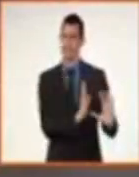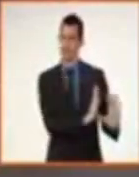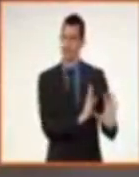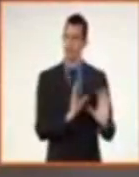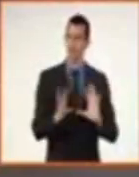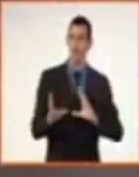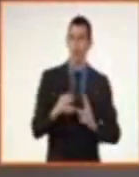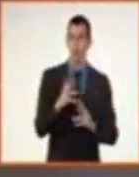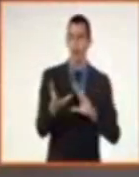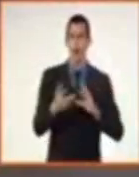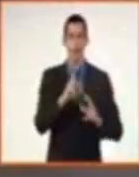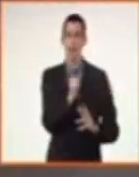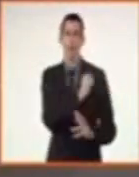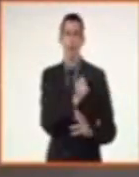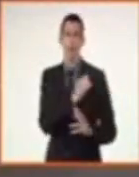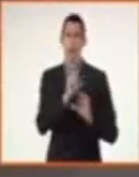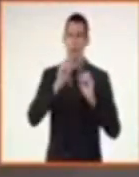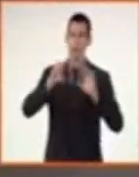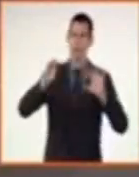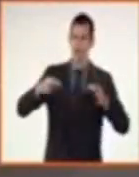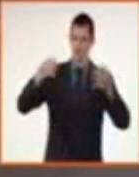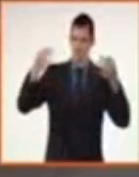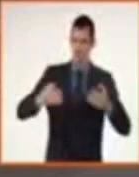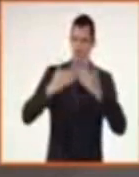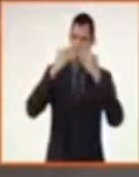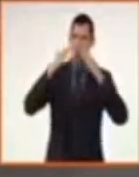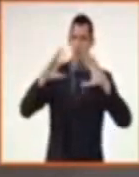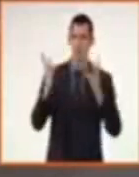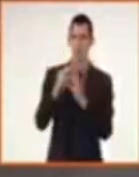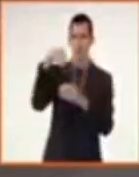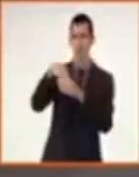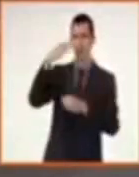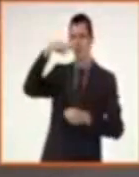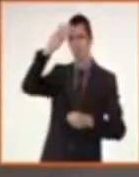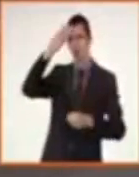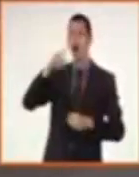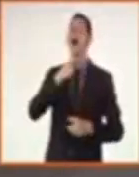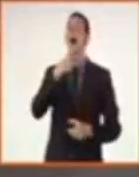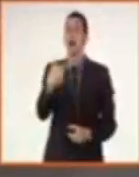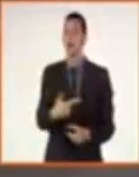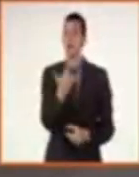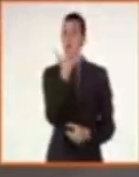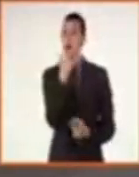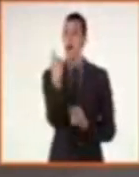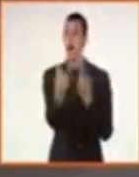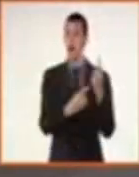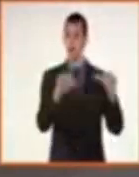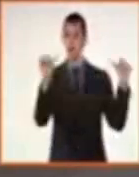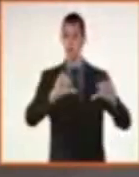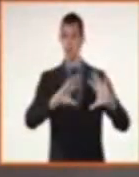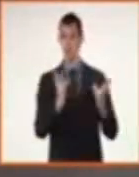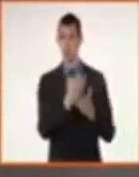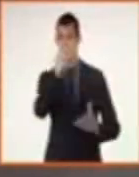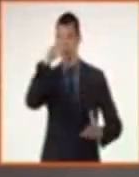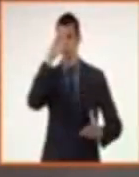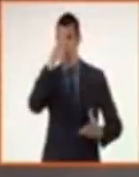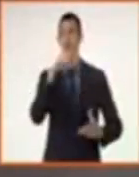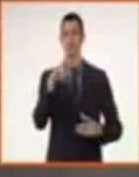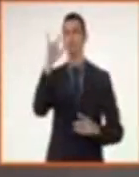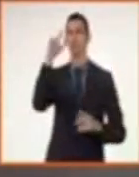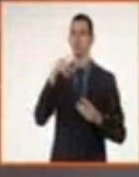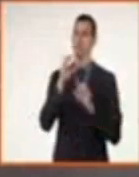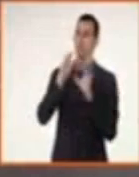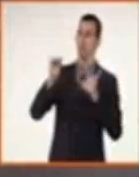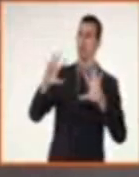desde 1959. Bueno, que entre 1959 y 76, vaya, para nada más irle a los datos, no hubo elecciones de tipo. 76